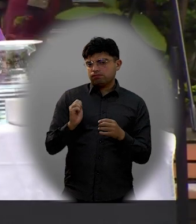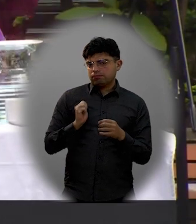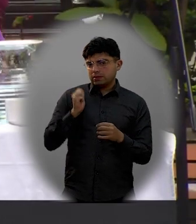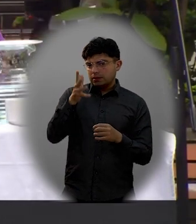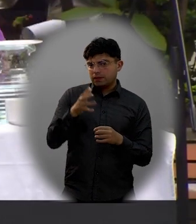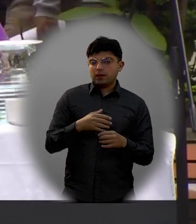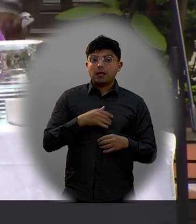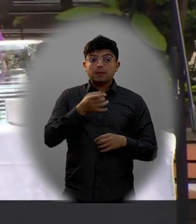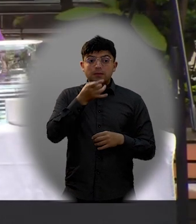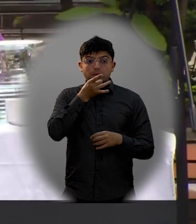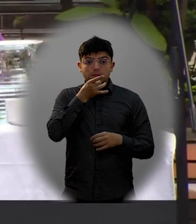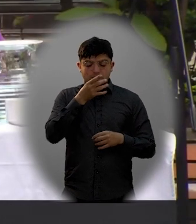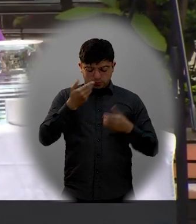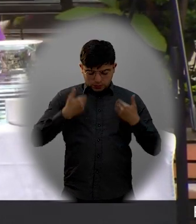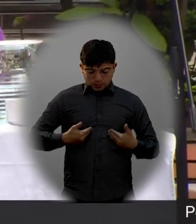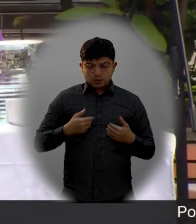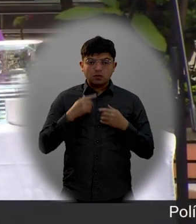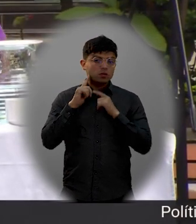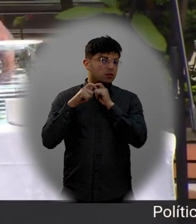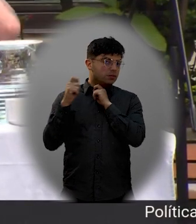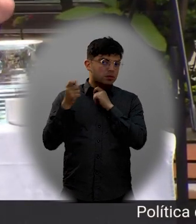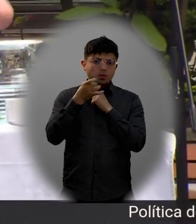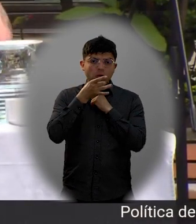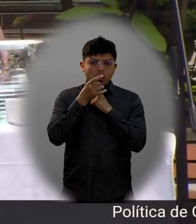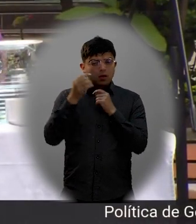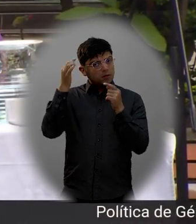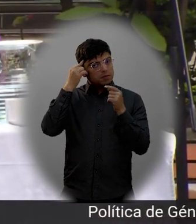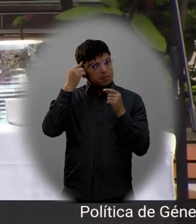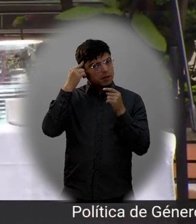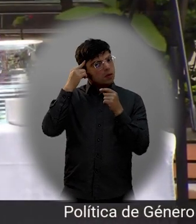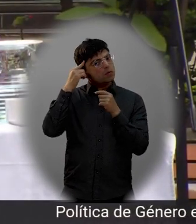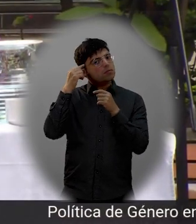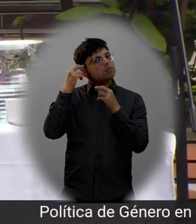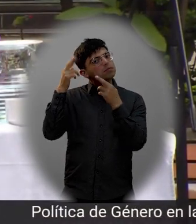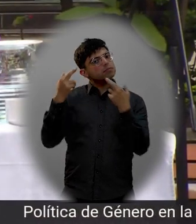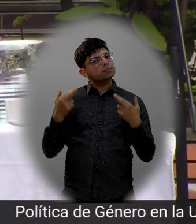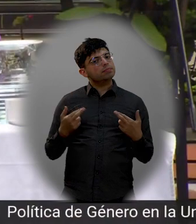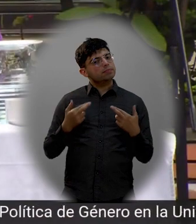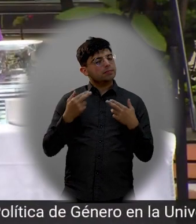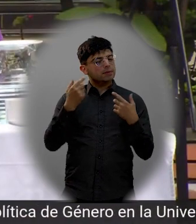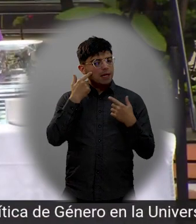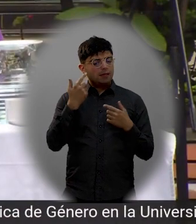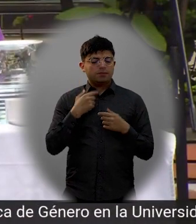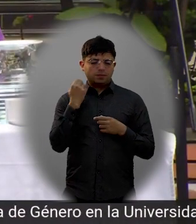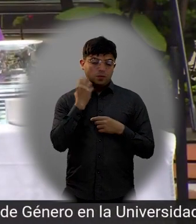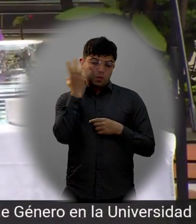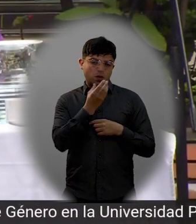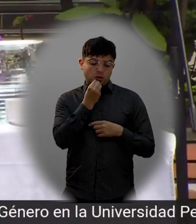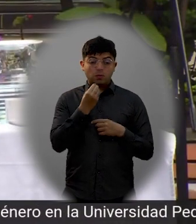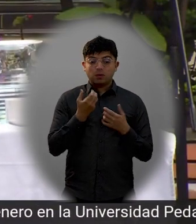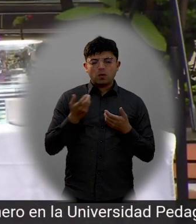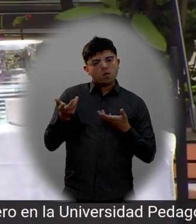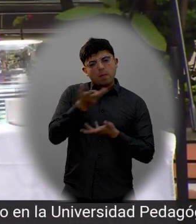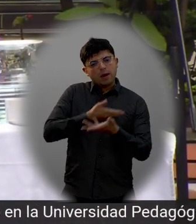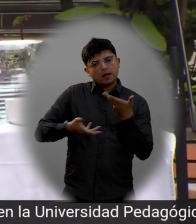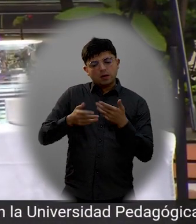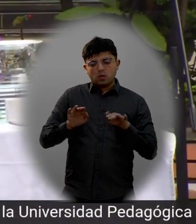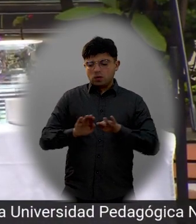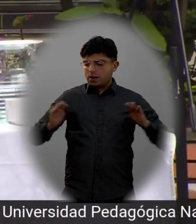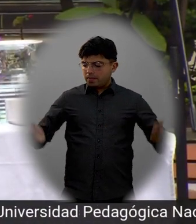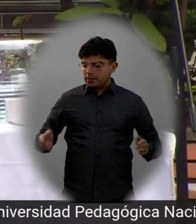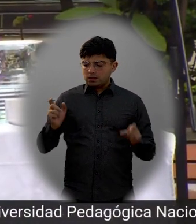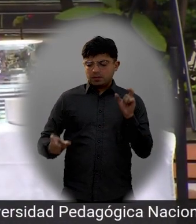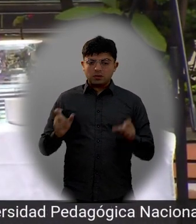camiseta morada, una pañoleta morada, tengo un pelo rizado divino y estoy acá compartiendo mesa con unas